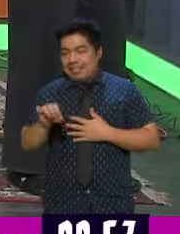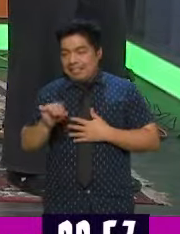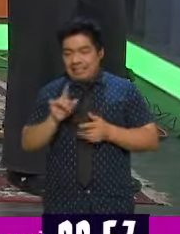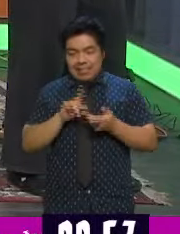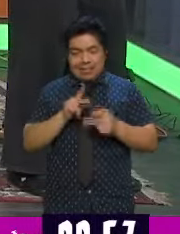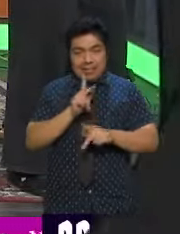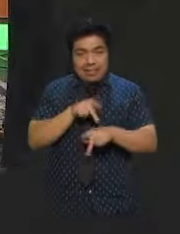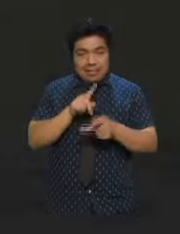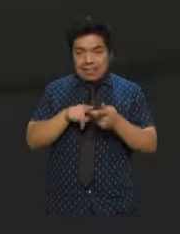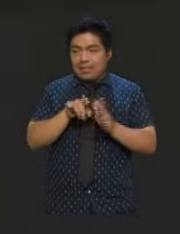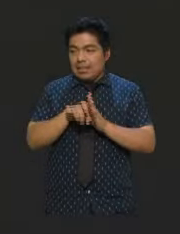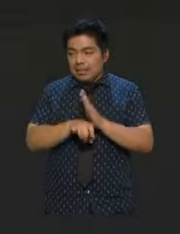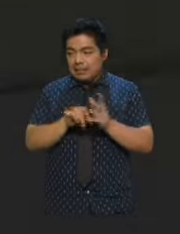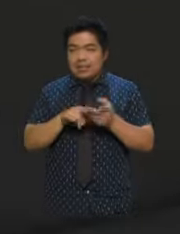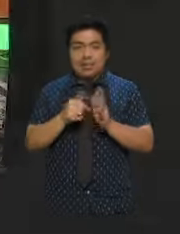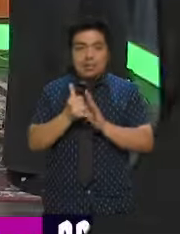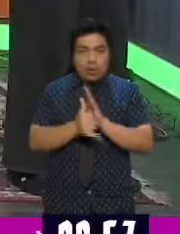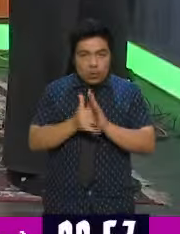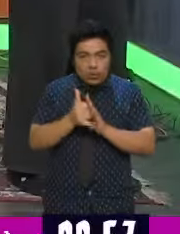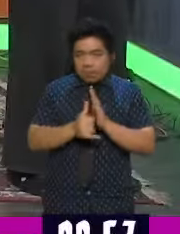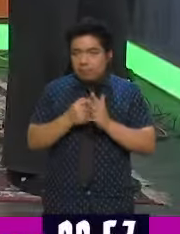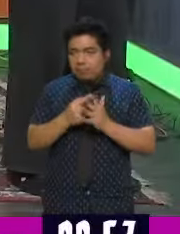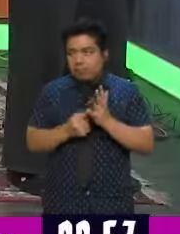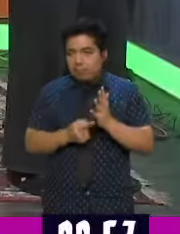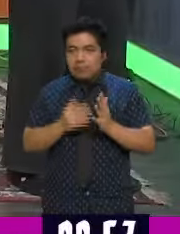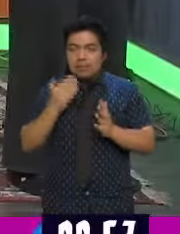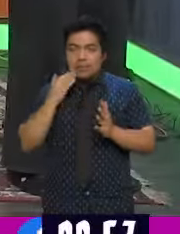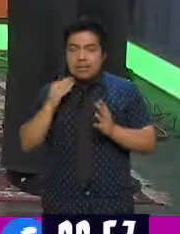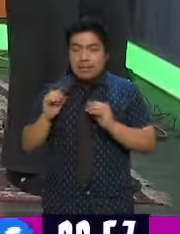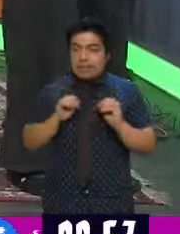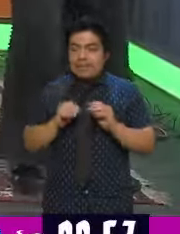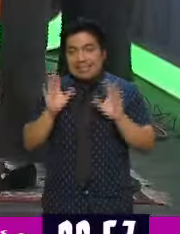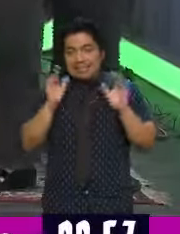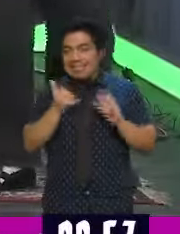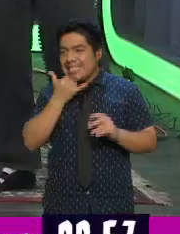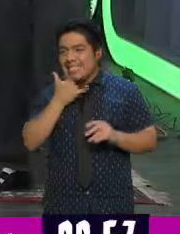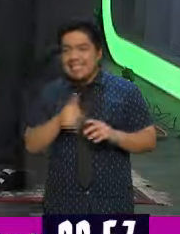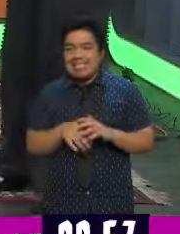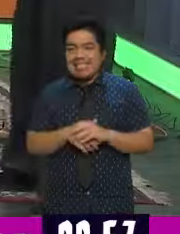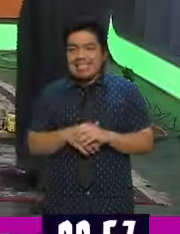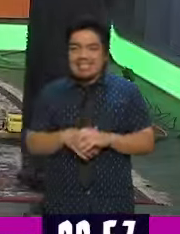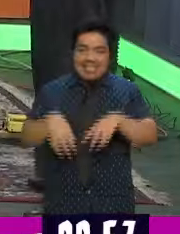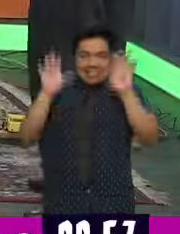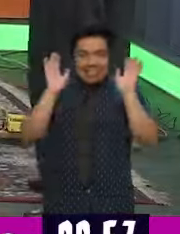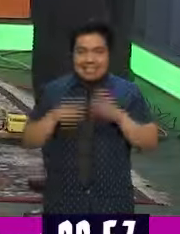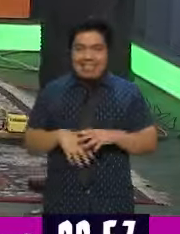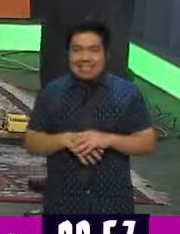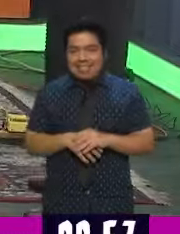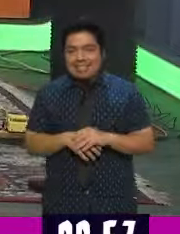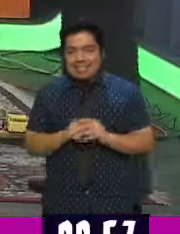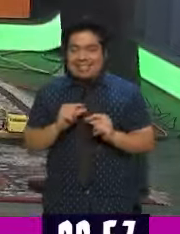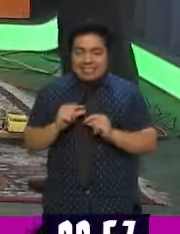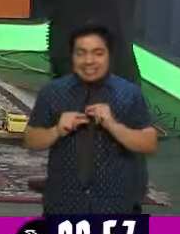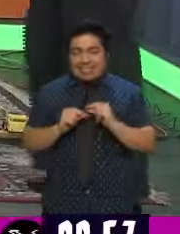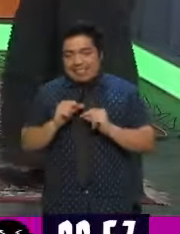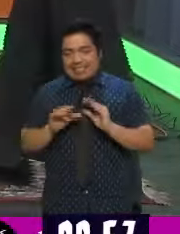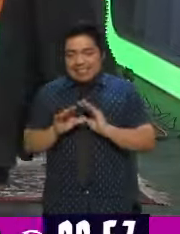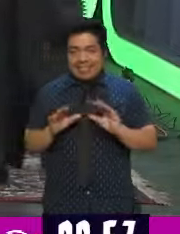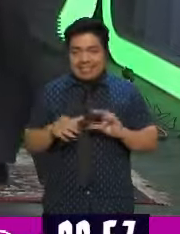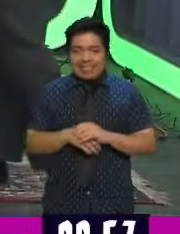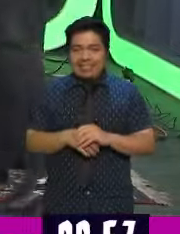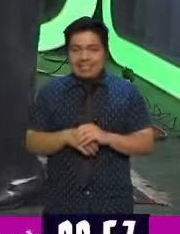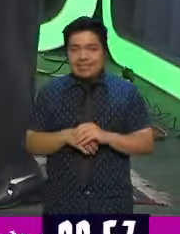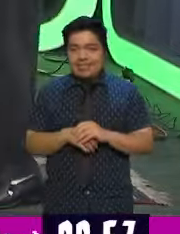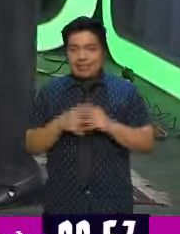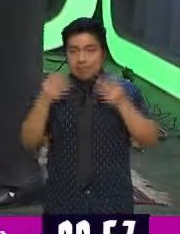Instagram, Spotify, YouTube, ¿qué otra cosa? ¡Ay, me moví! Sí, puedo. Allí iba, ¿eh? Allí iba. Ya. Allí iba bastante bien. Lo iba a lograr.